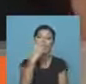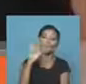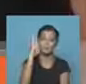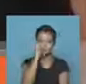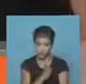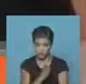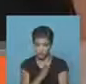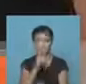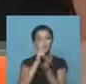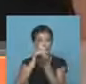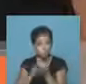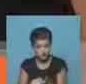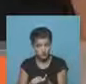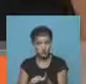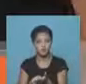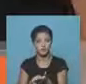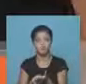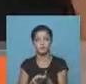las encuestas son para